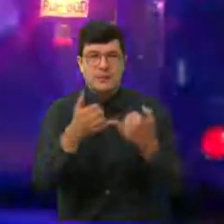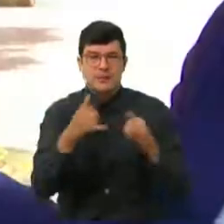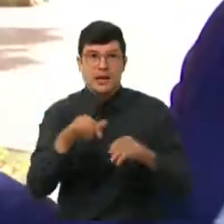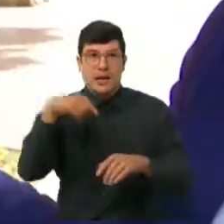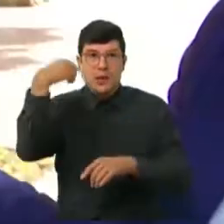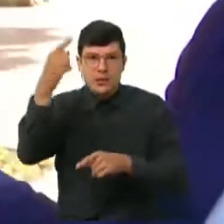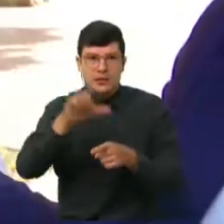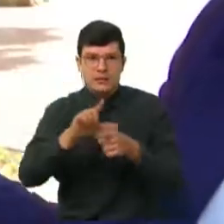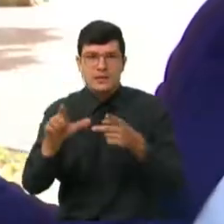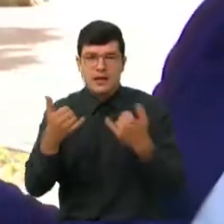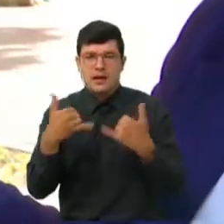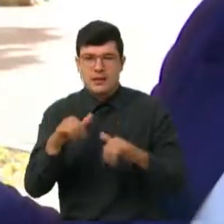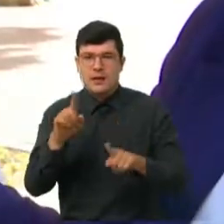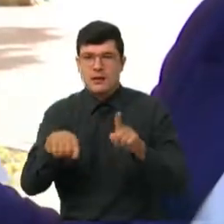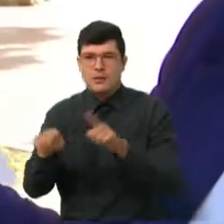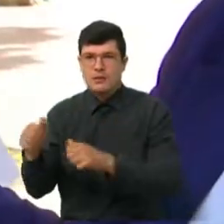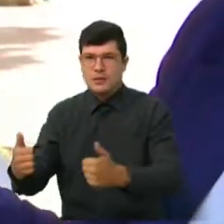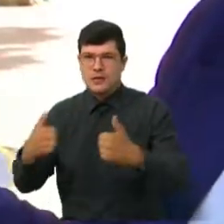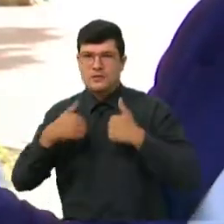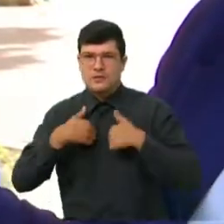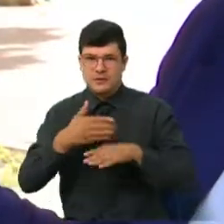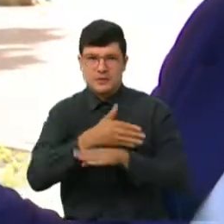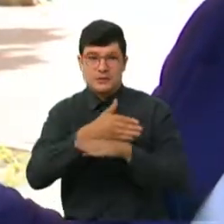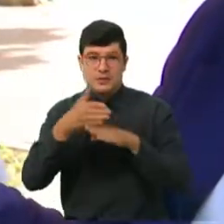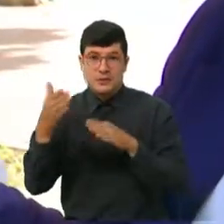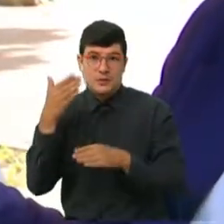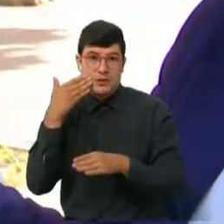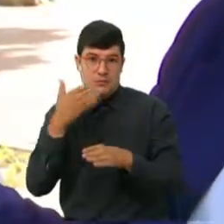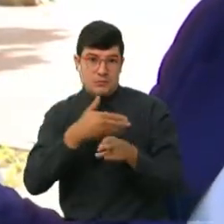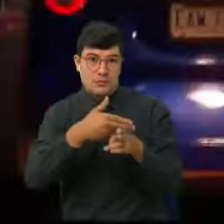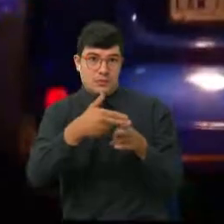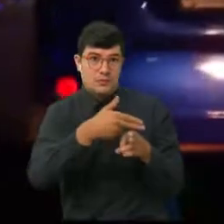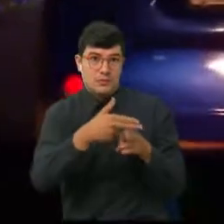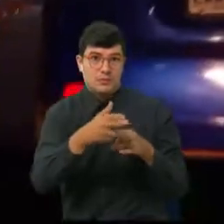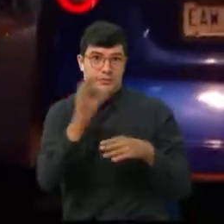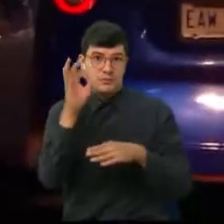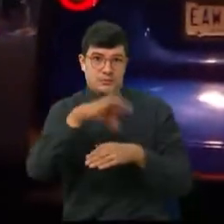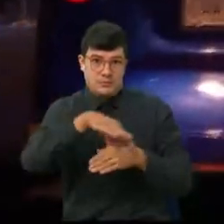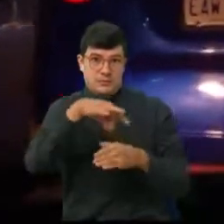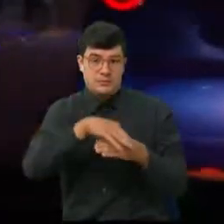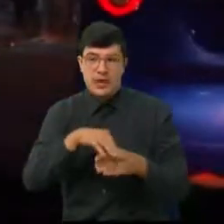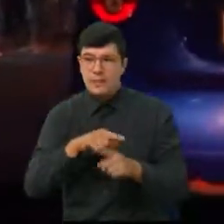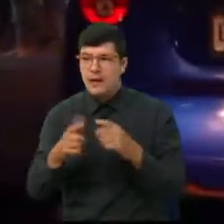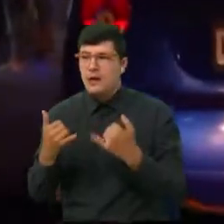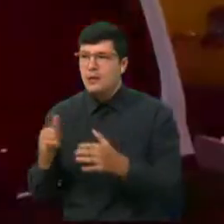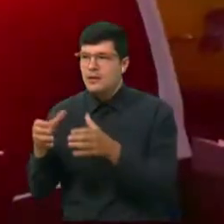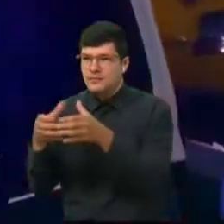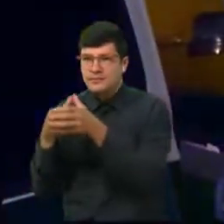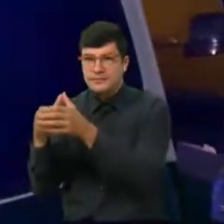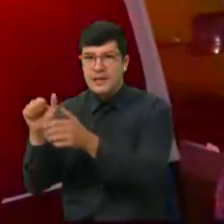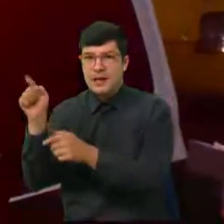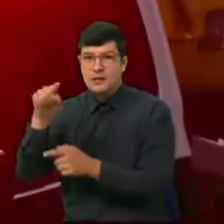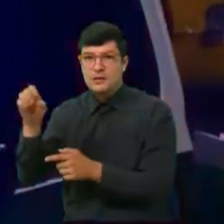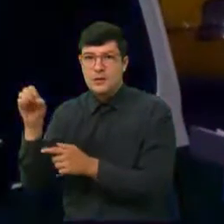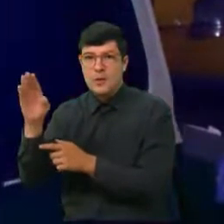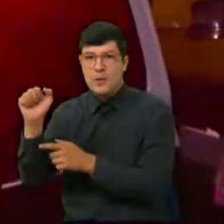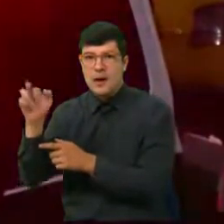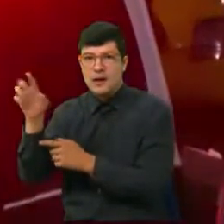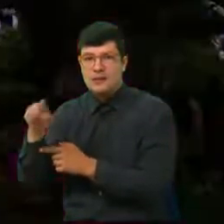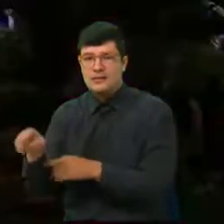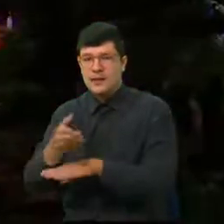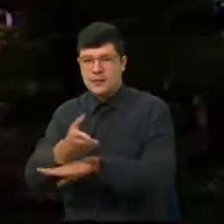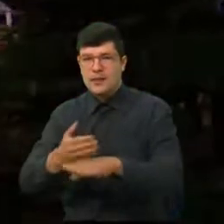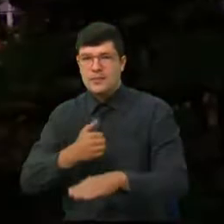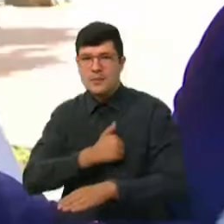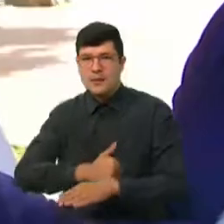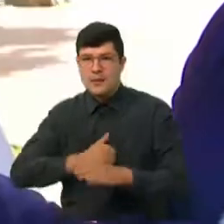los eventos que vienen después de los comicios electorales. Asobares pide más efectividad de las autoridades, especialmente